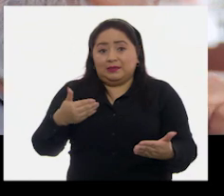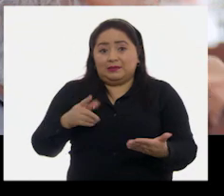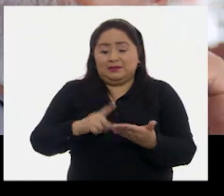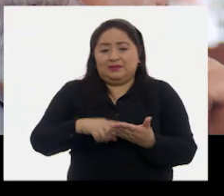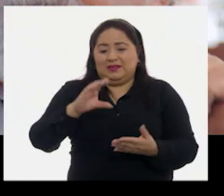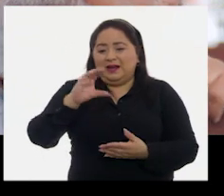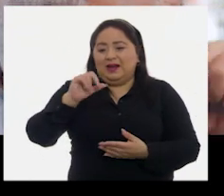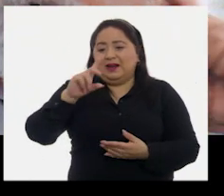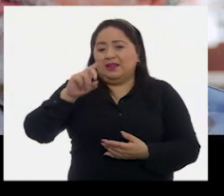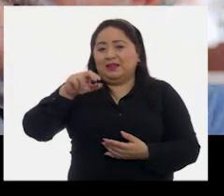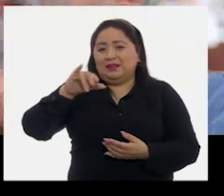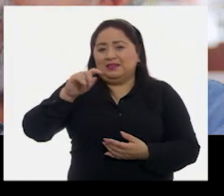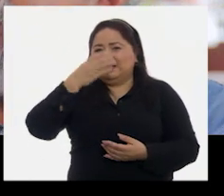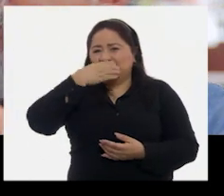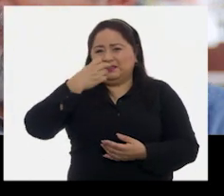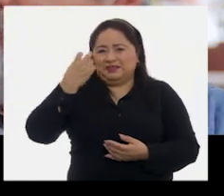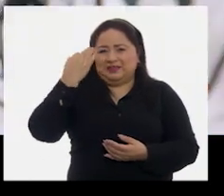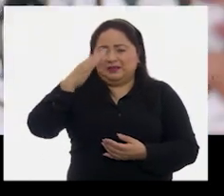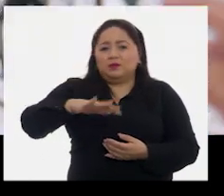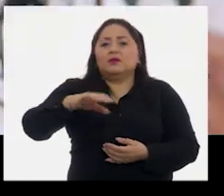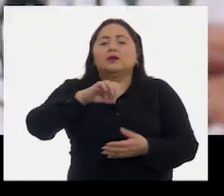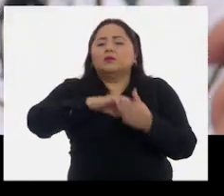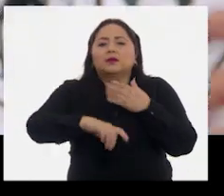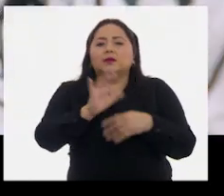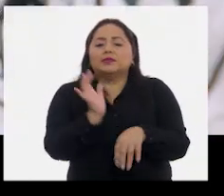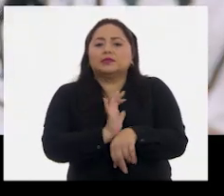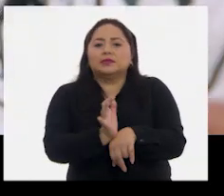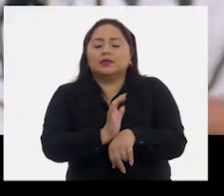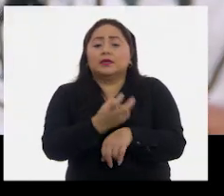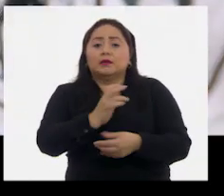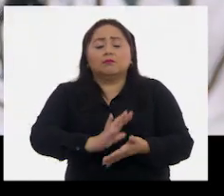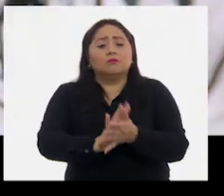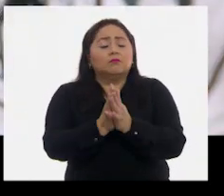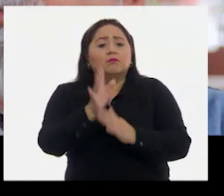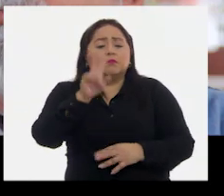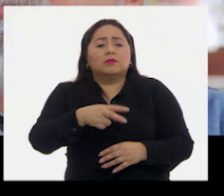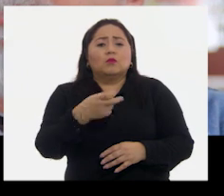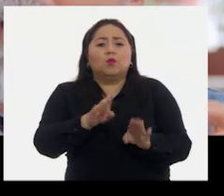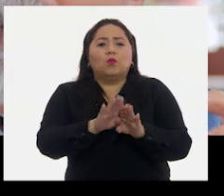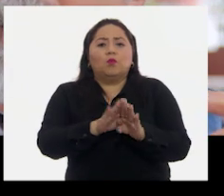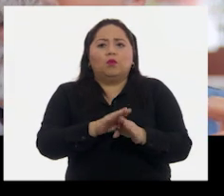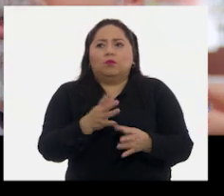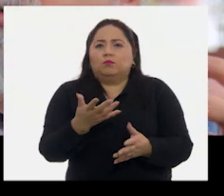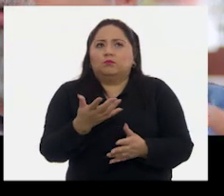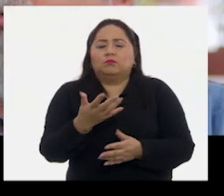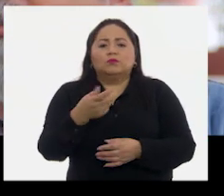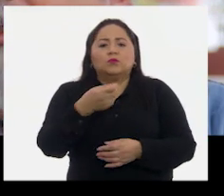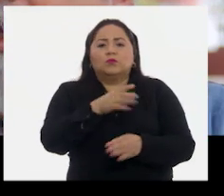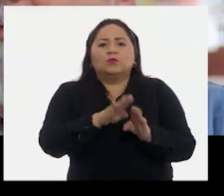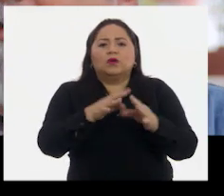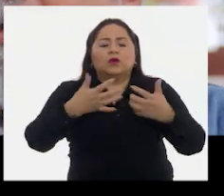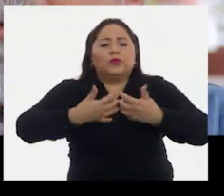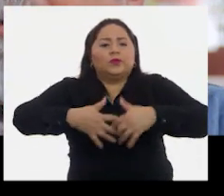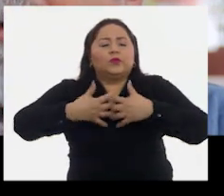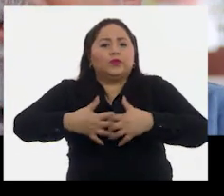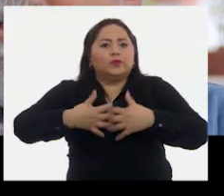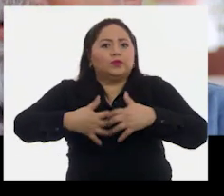Estado cardenista, también habría que mencionar al cine. El cine se convierte realmente en una